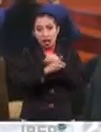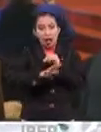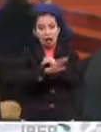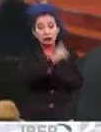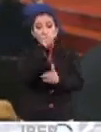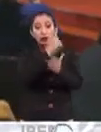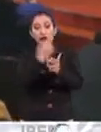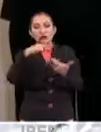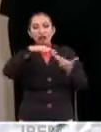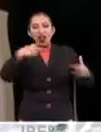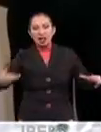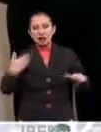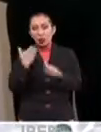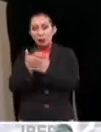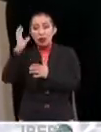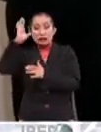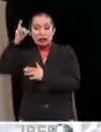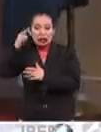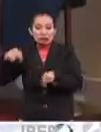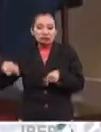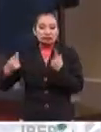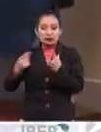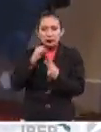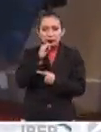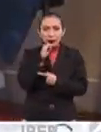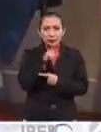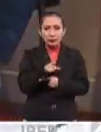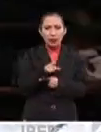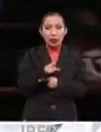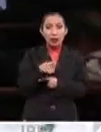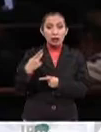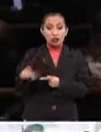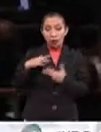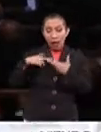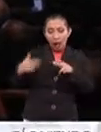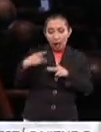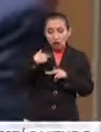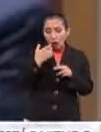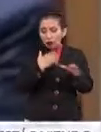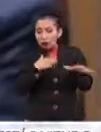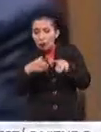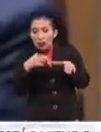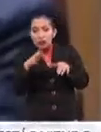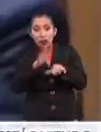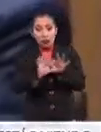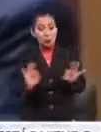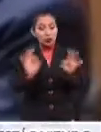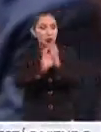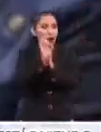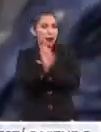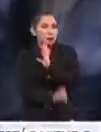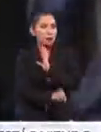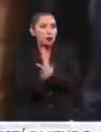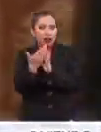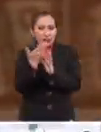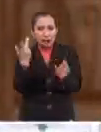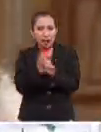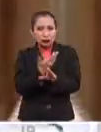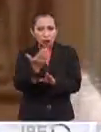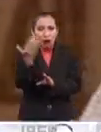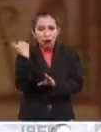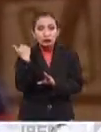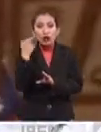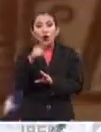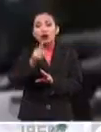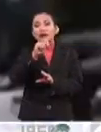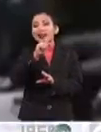no solamente a su relación económica con China, sino también pues a sus relaciones económicas más importantes, como es lo que ha sucedido